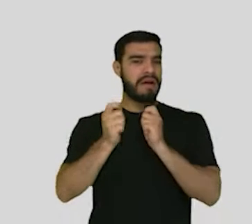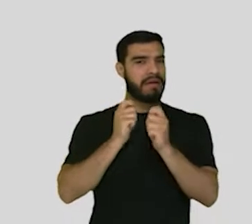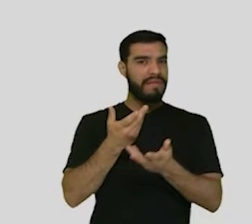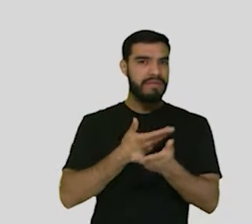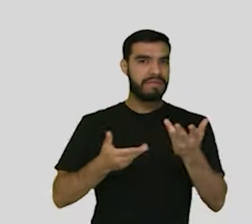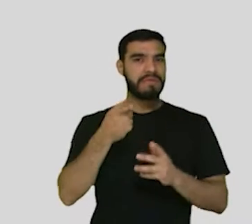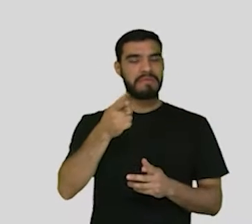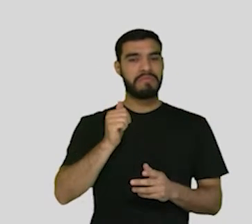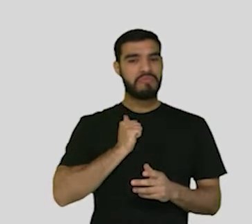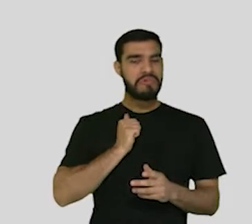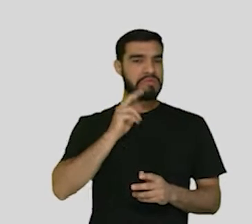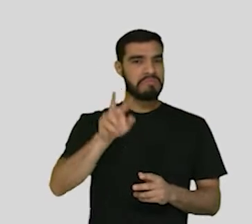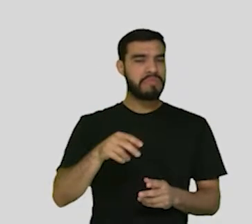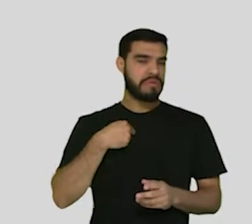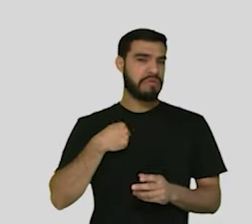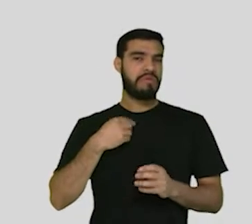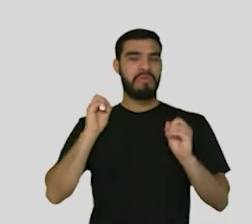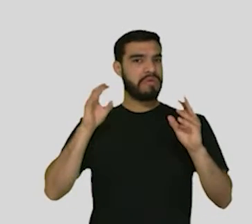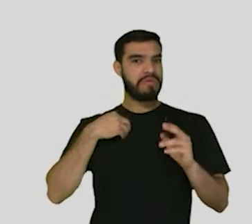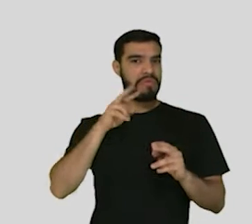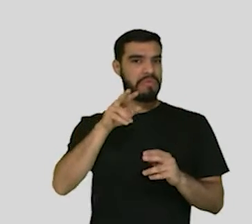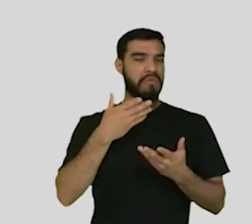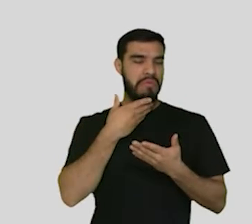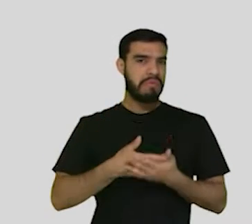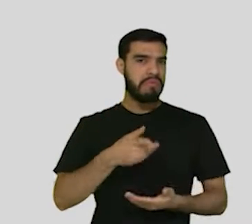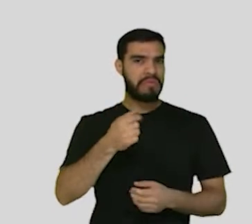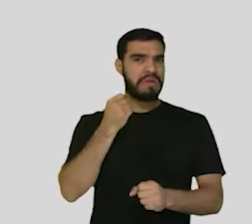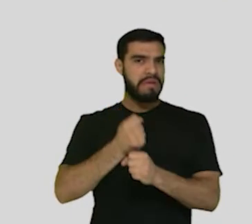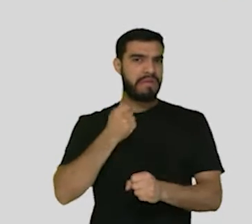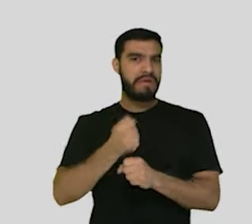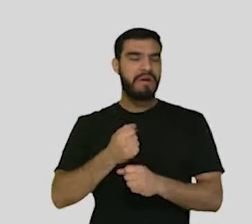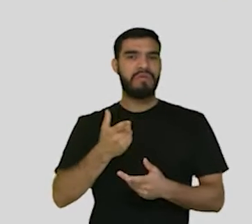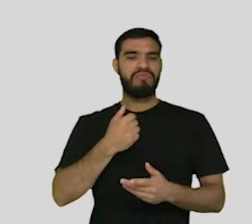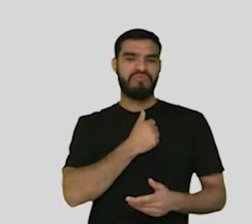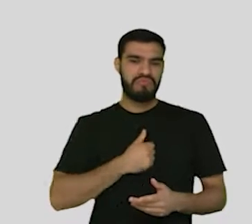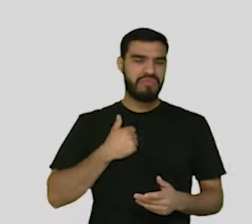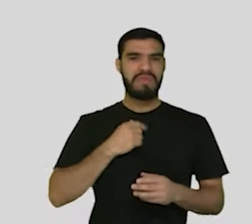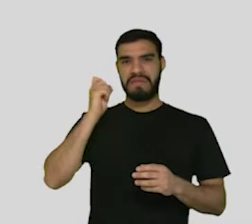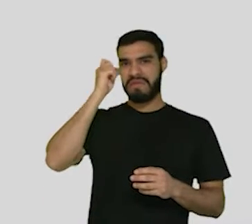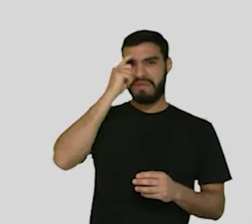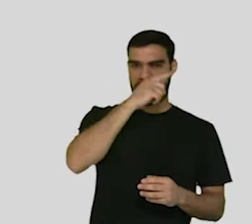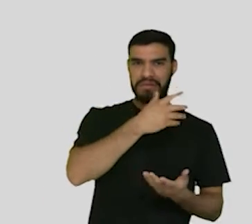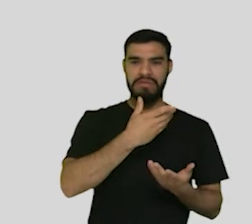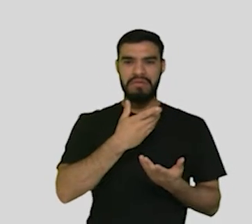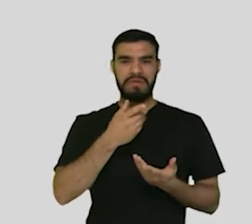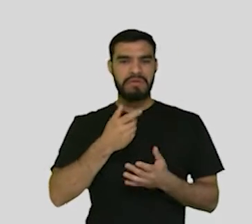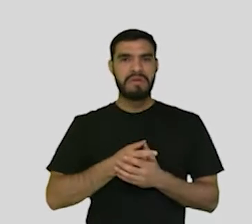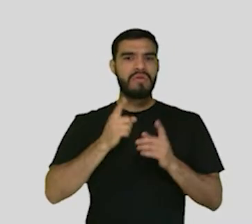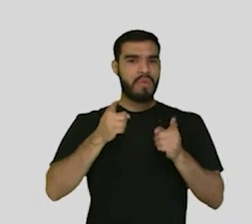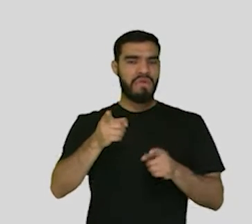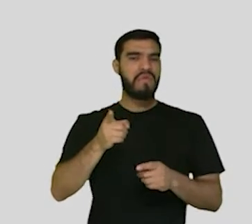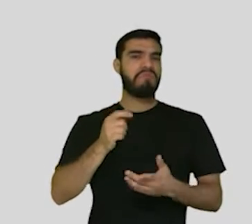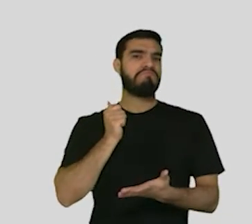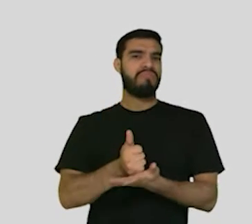y que tus abuelas me penen de bien. Admiro profundamente por tu lucha. Ahí tres y que tus abuelas reíme con aprenden de bien, ya llamo que estás